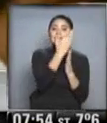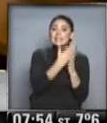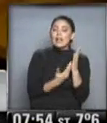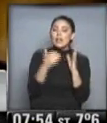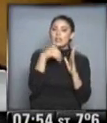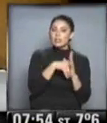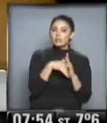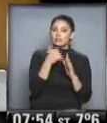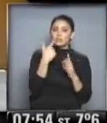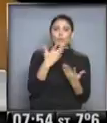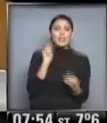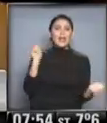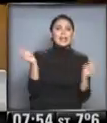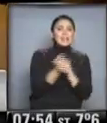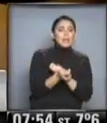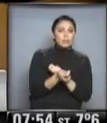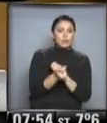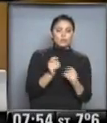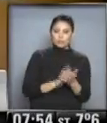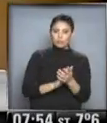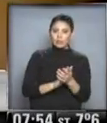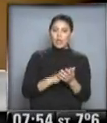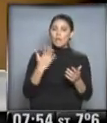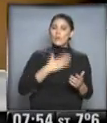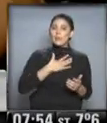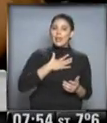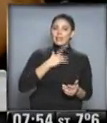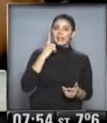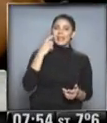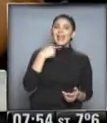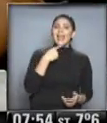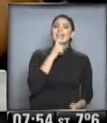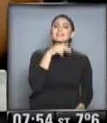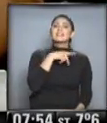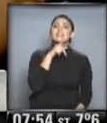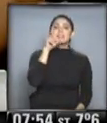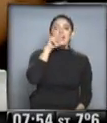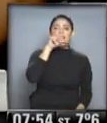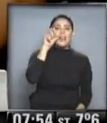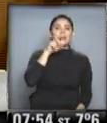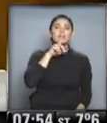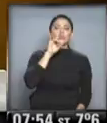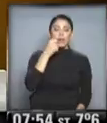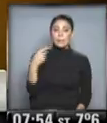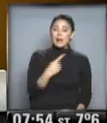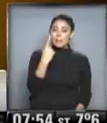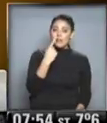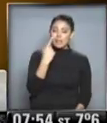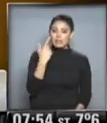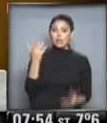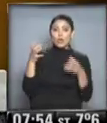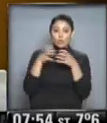implica un cambio de visión en cuanto a la propiedad intelectual. Es la primera vez que un organismo de Naciones Unidas como la Organización Mundial de